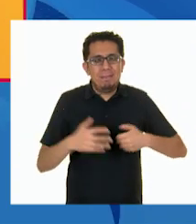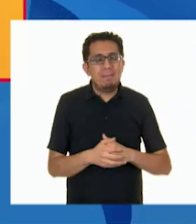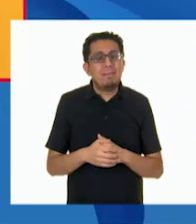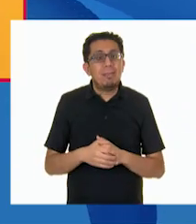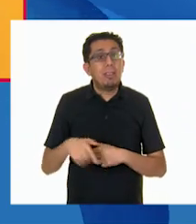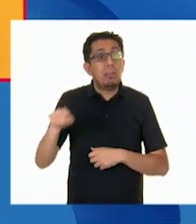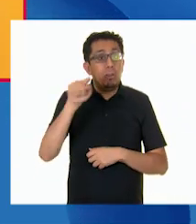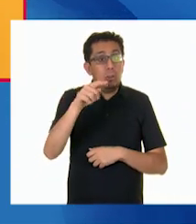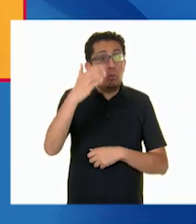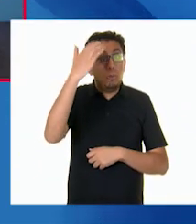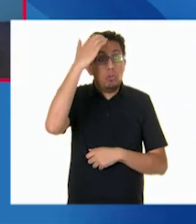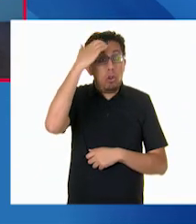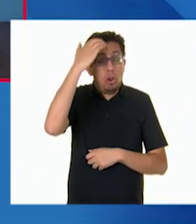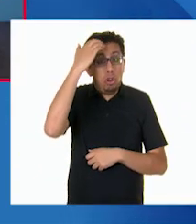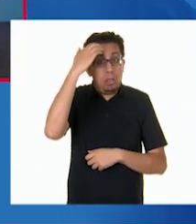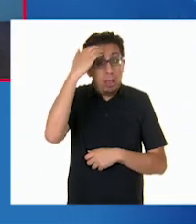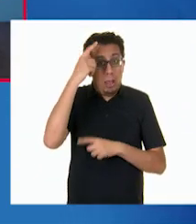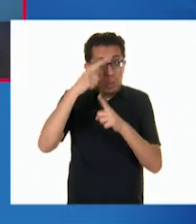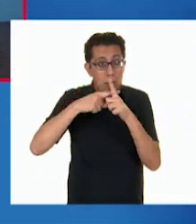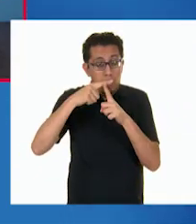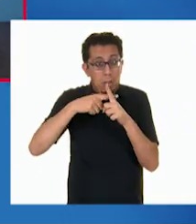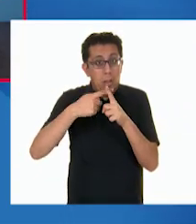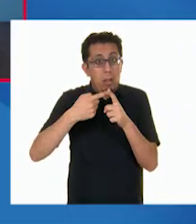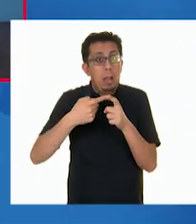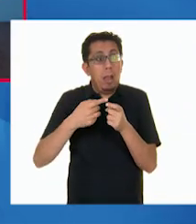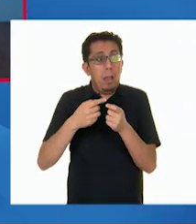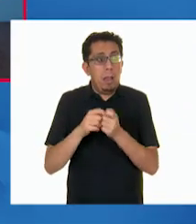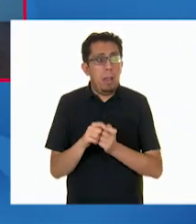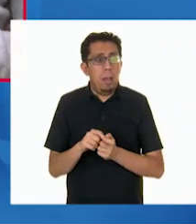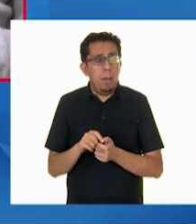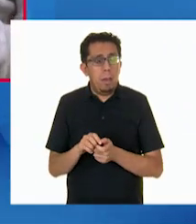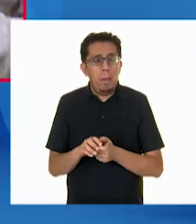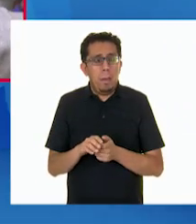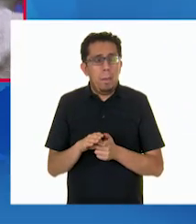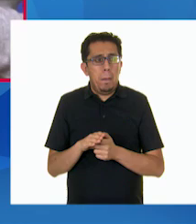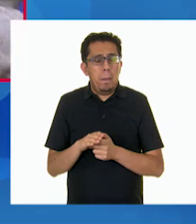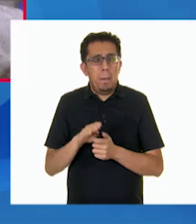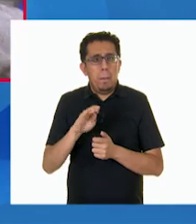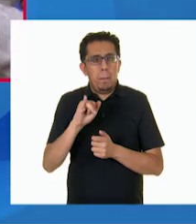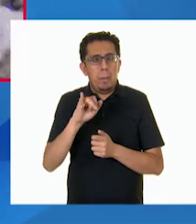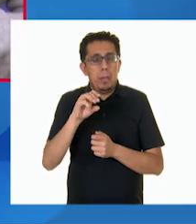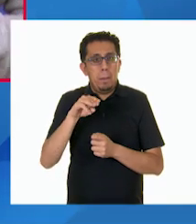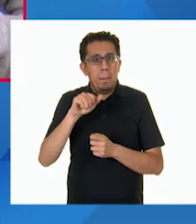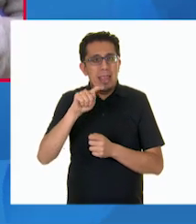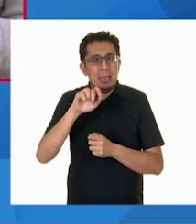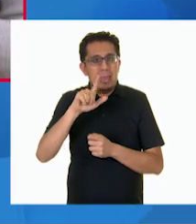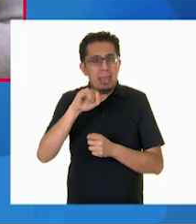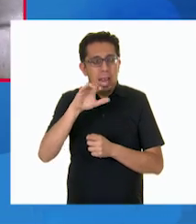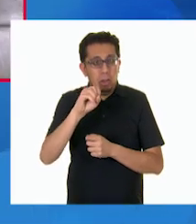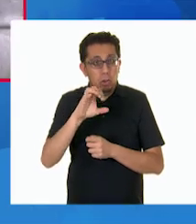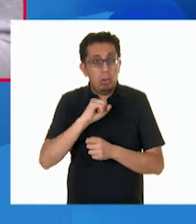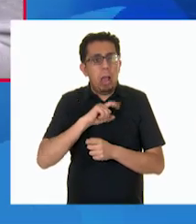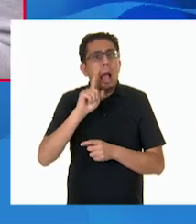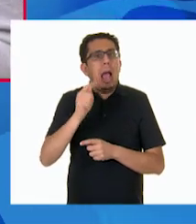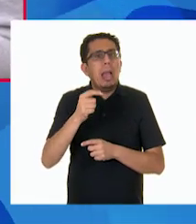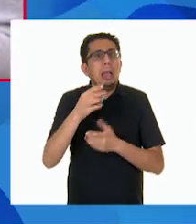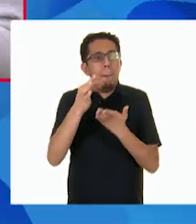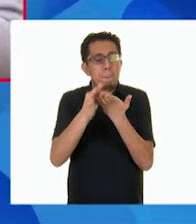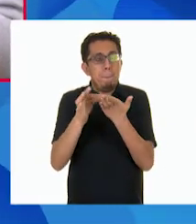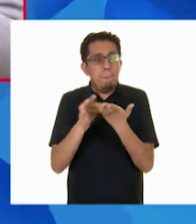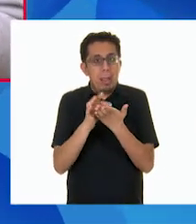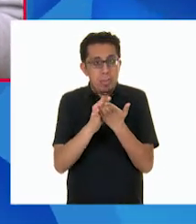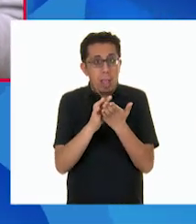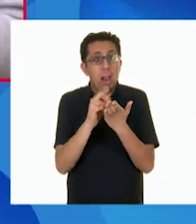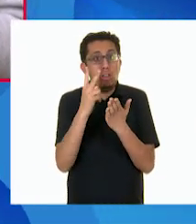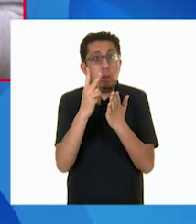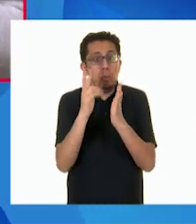¿Conoces los termómetros bimetálicos? Los termómetros bimetálicos lo que tienen son dos láminas de metal diferente que, al estar